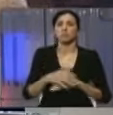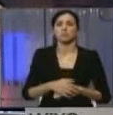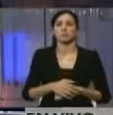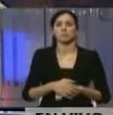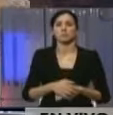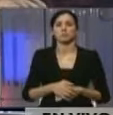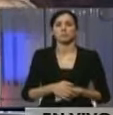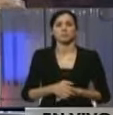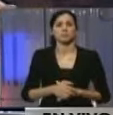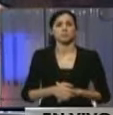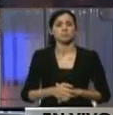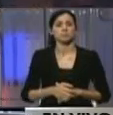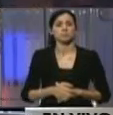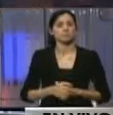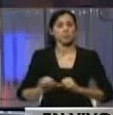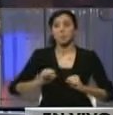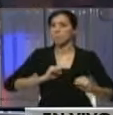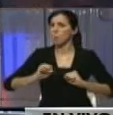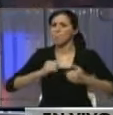el espacio,